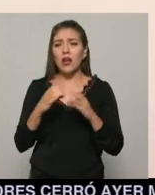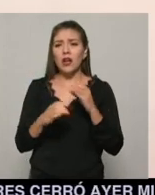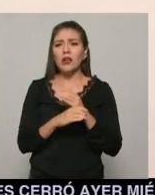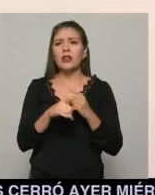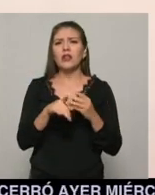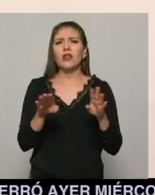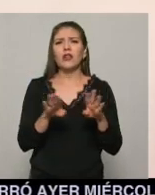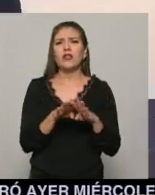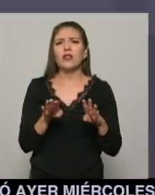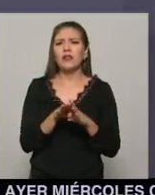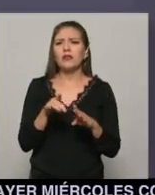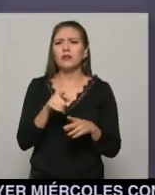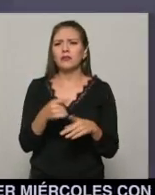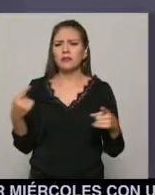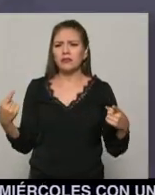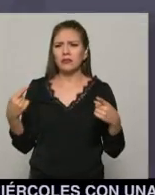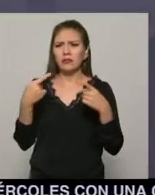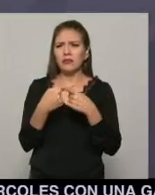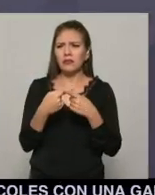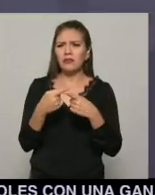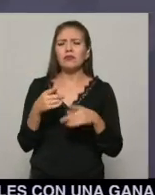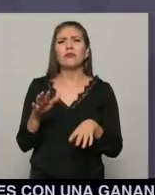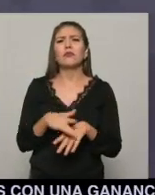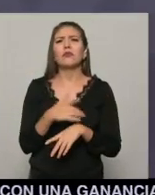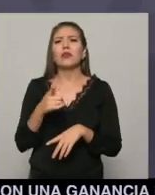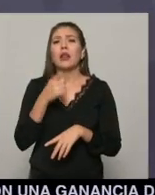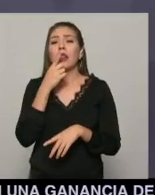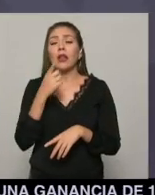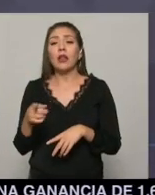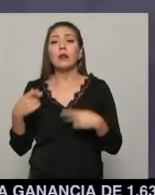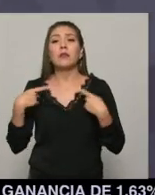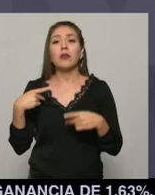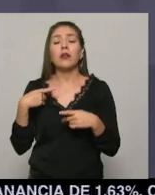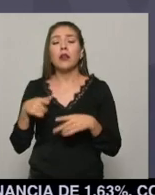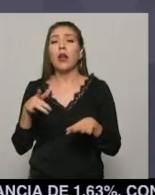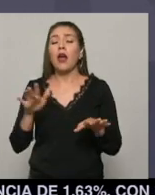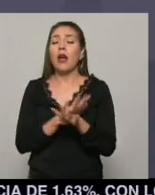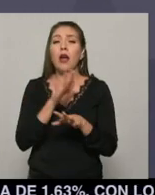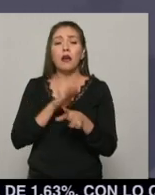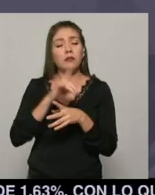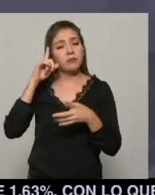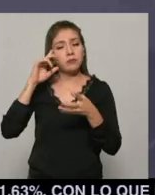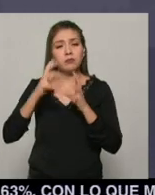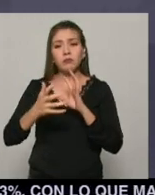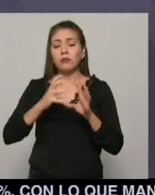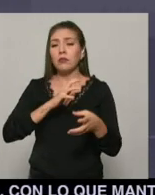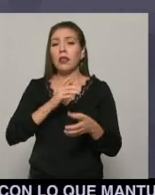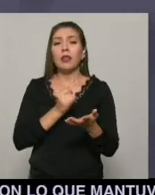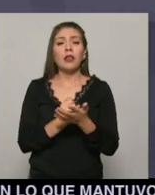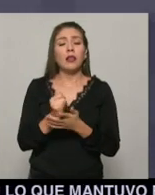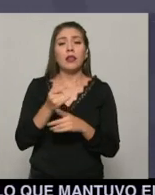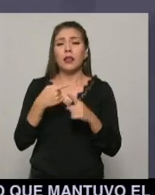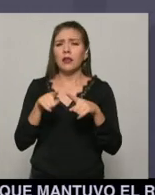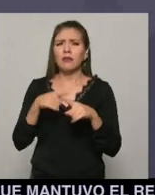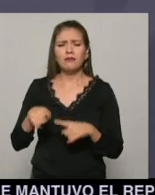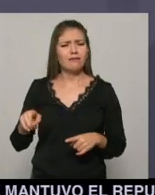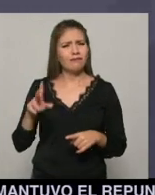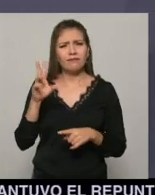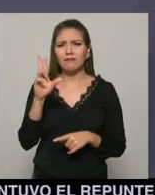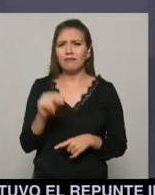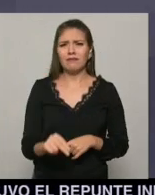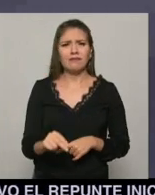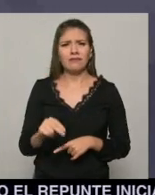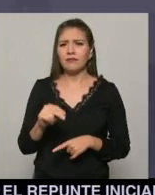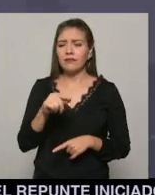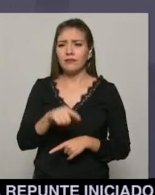los activistas somos radicales o extremistas en nuestras posturas. Se me hace una falta de respeto y de consideración, incluso que